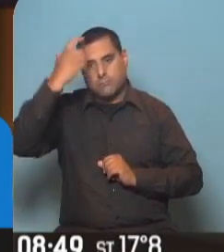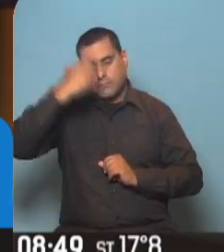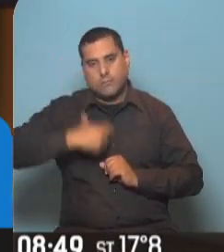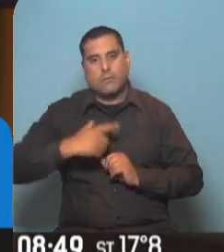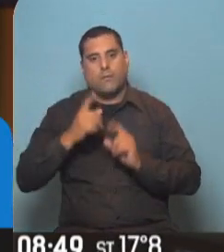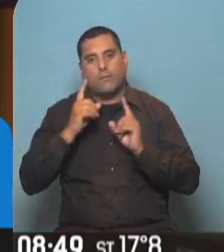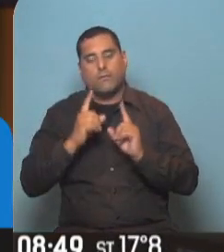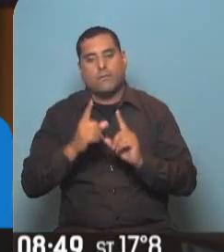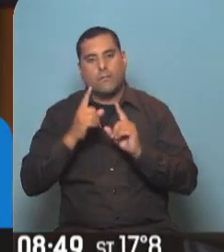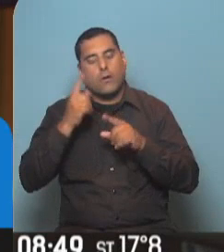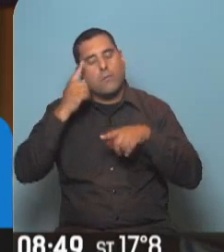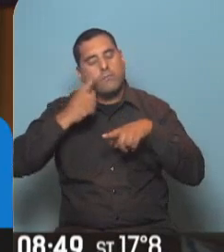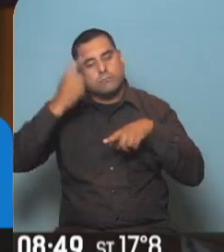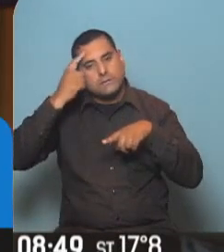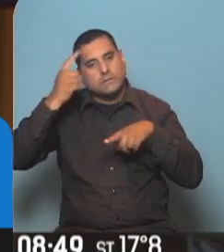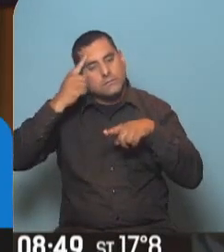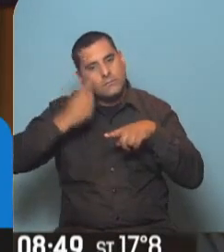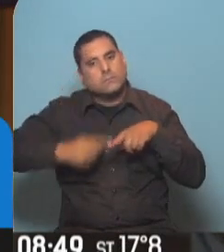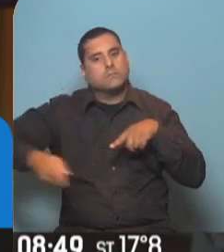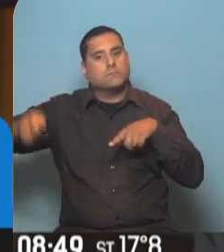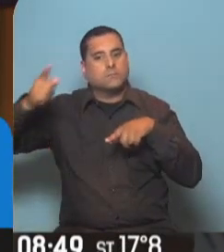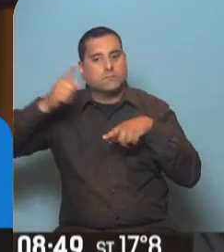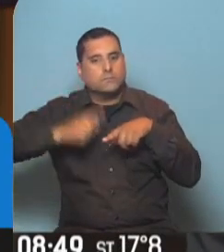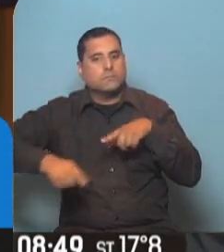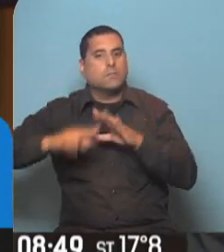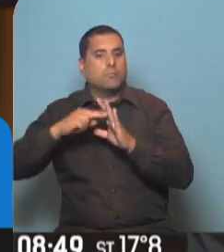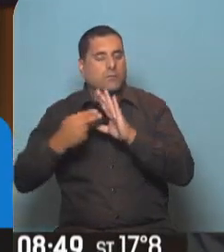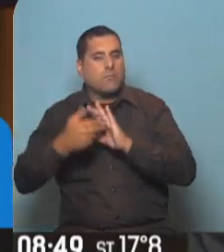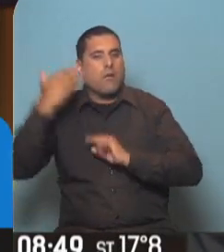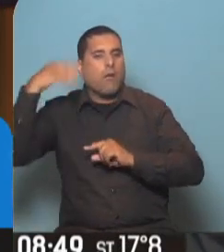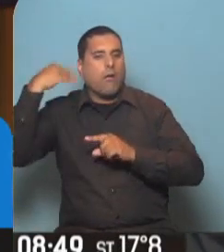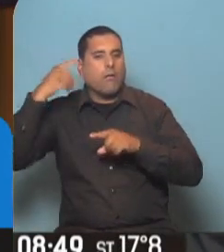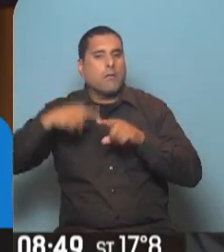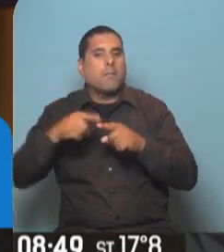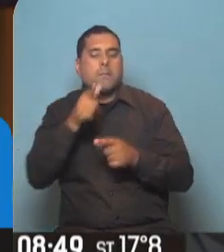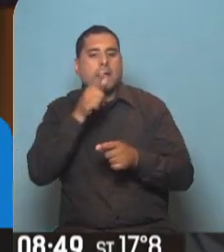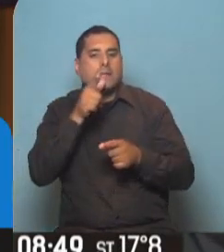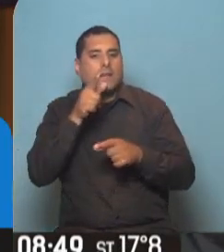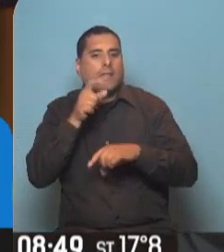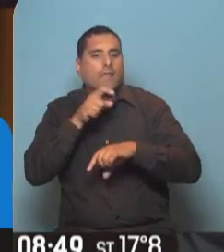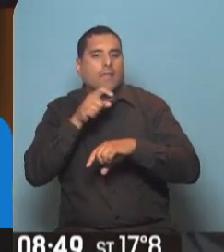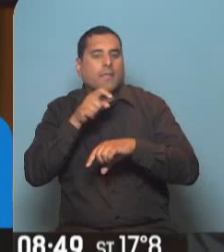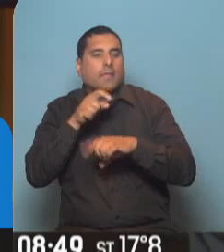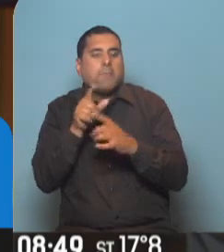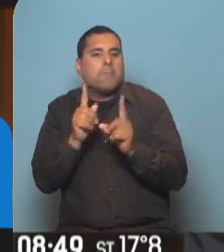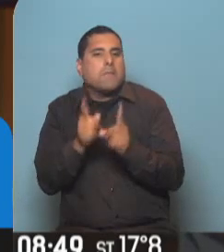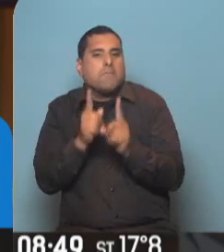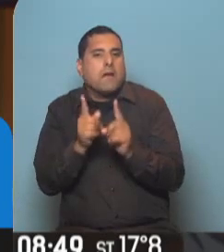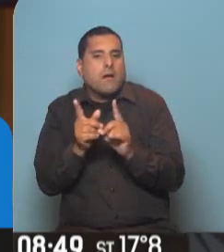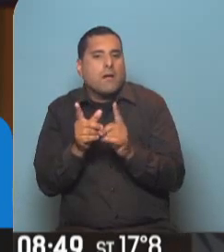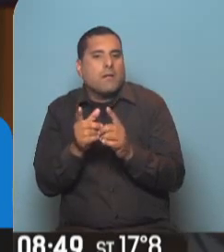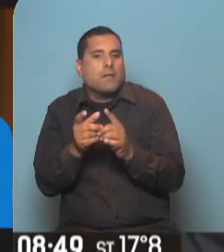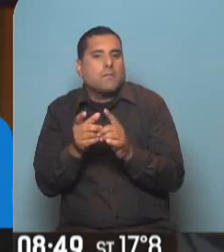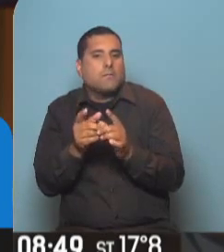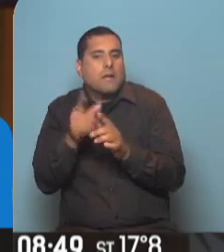reviviendo repensando esas situaciones como si el tiempo no hubiese pasado de la misma forma que para otros